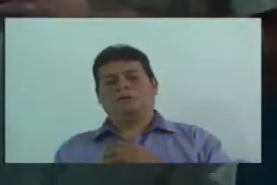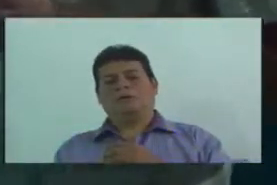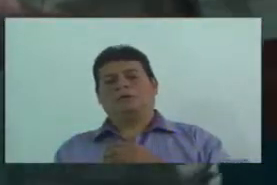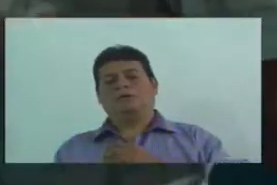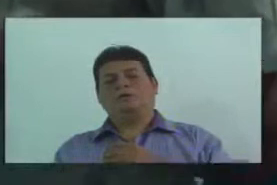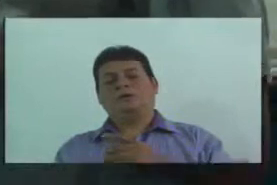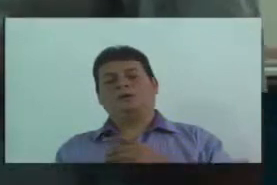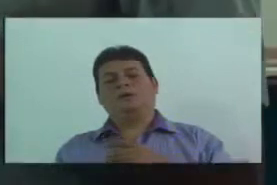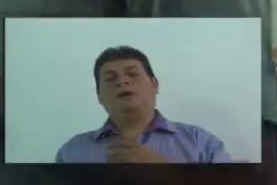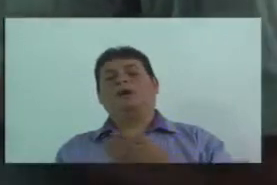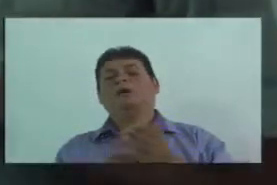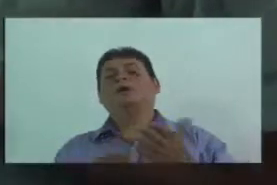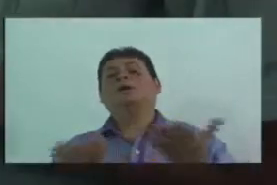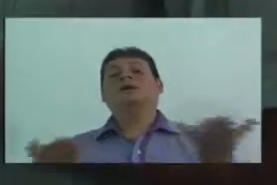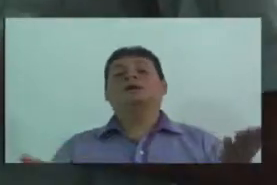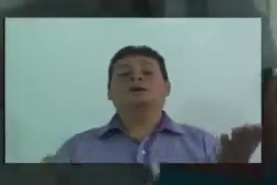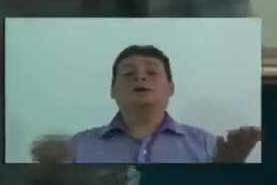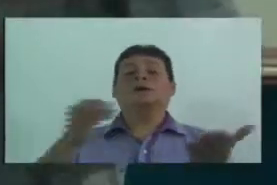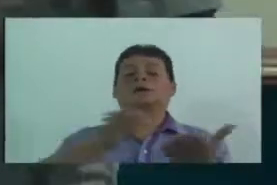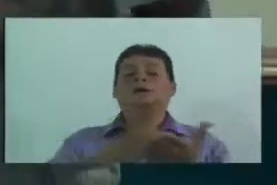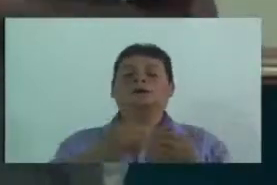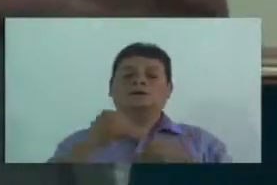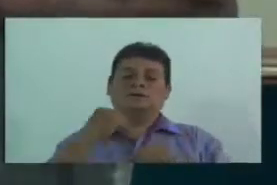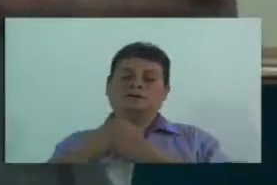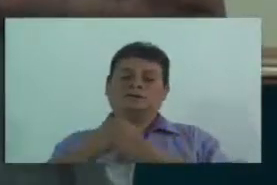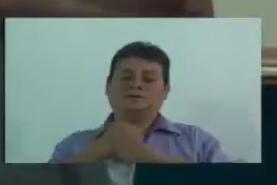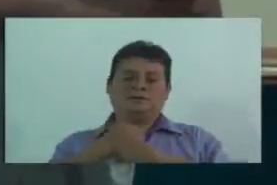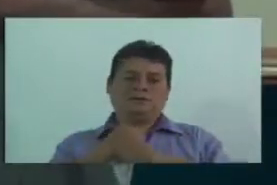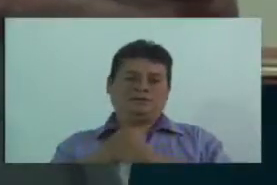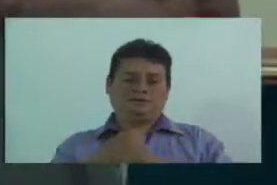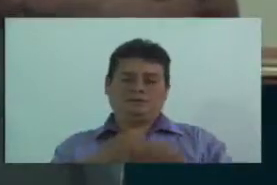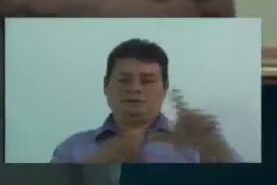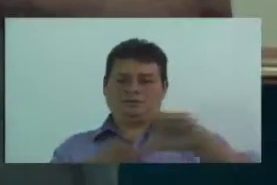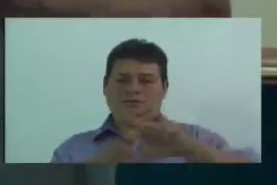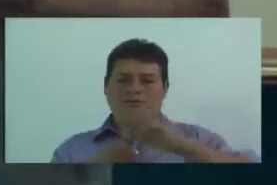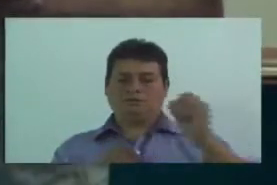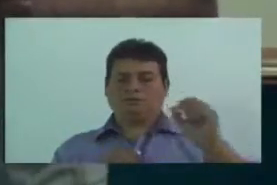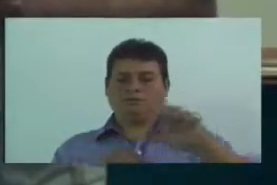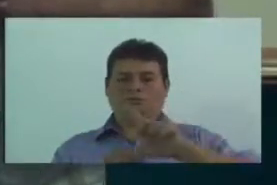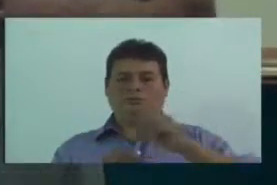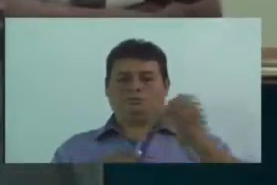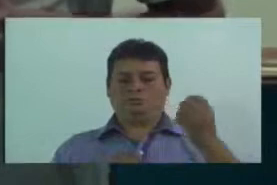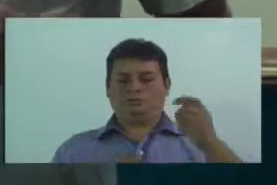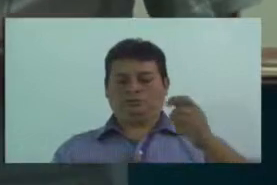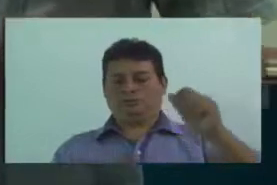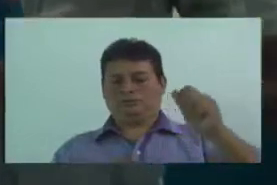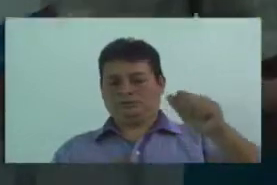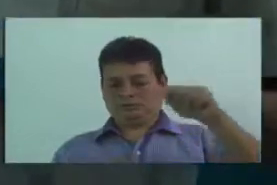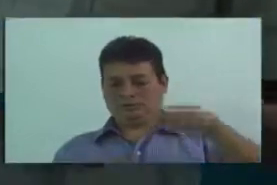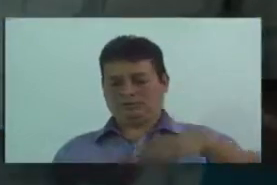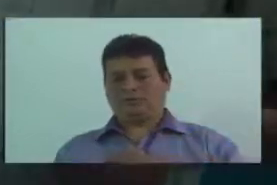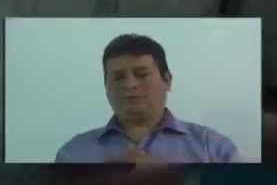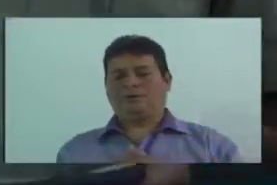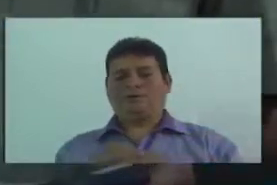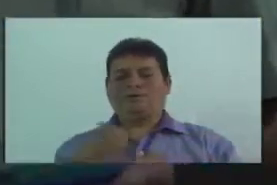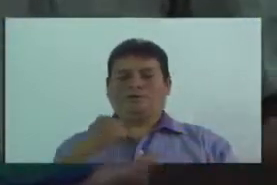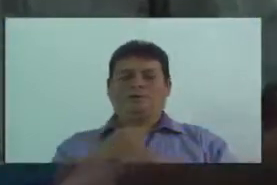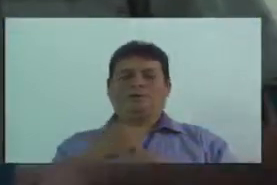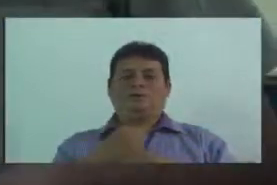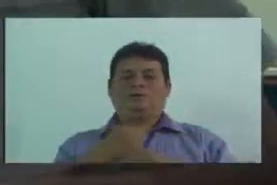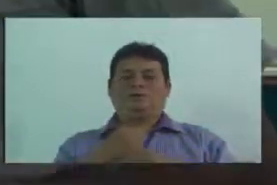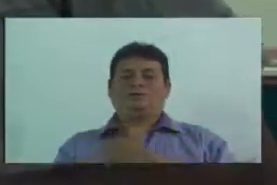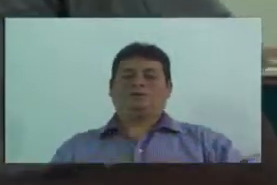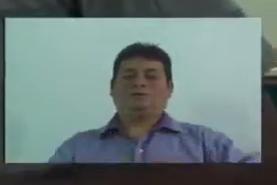tu acuerdo. Carubebo, omba apumille e hi pues, coque ipe je, omba apogueterille e